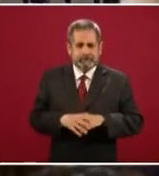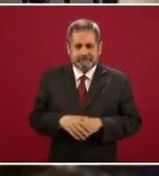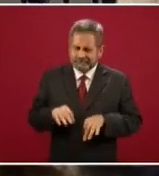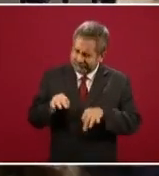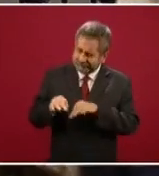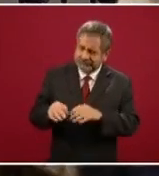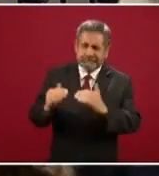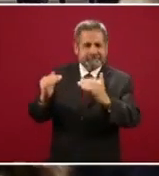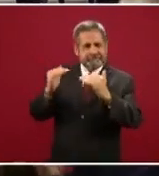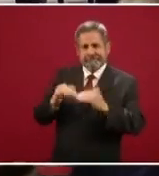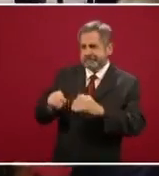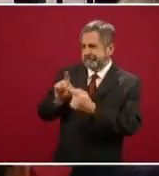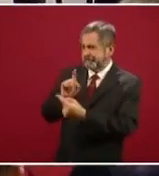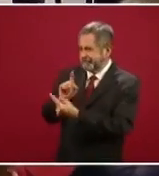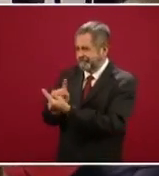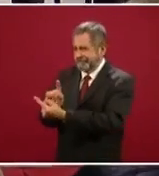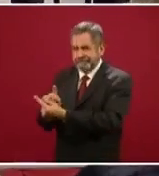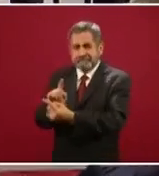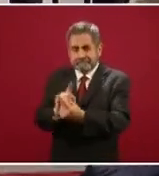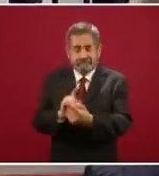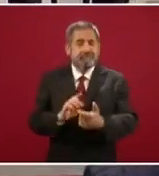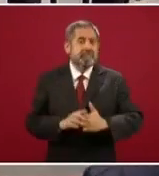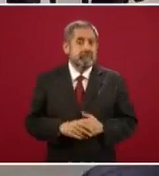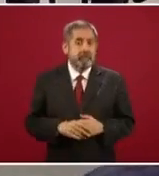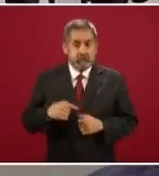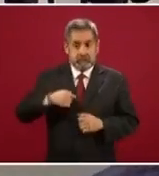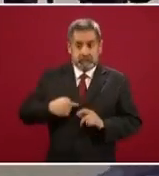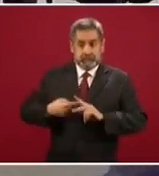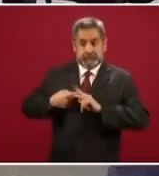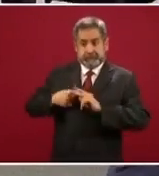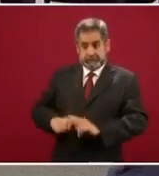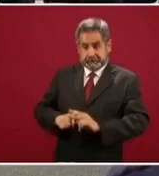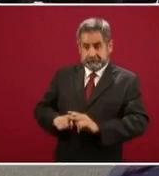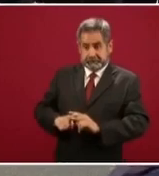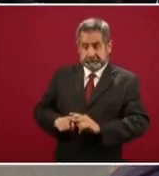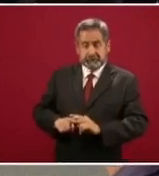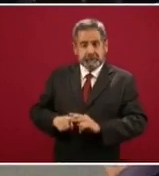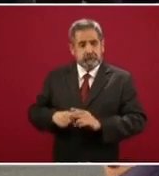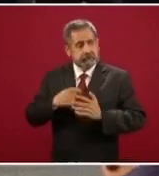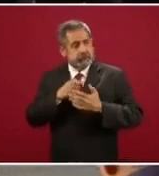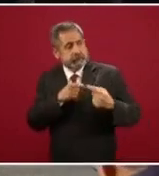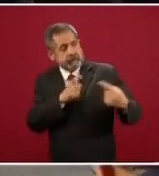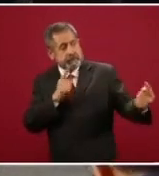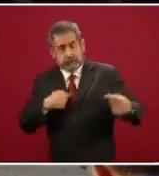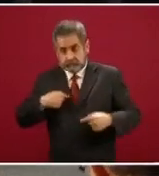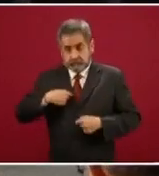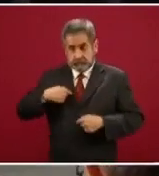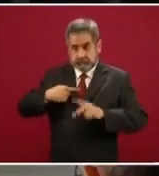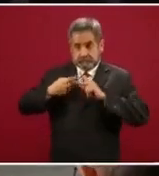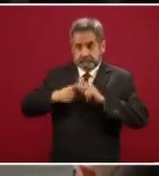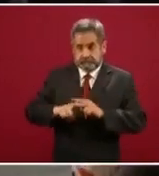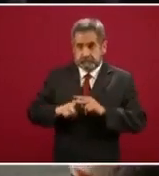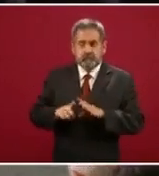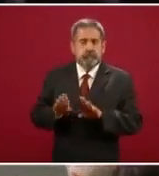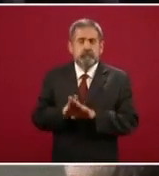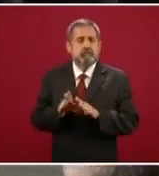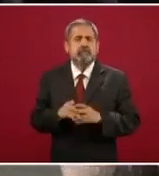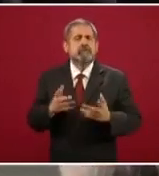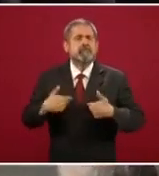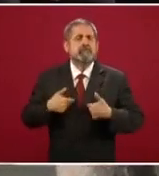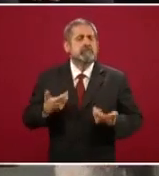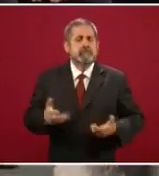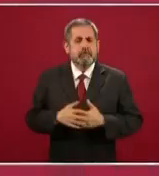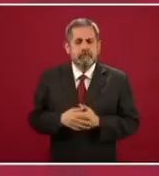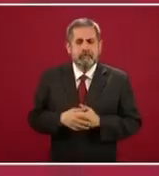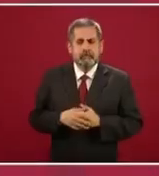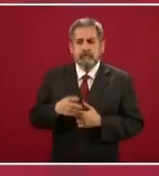abajo. Yo cuando comencé como opositor, entre otras cosas,